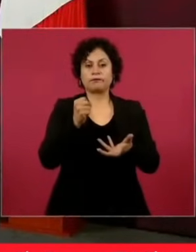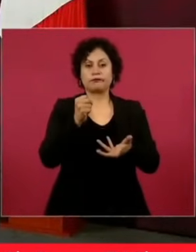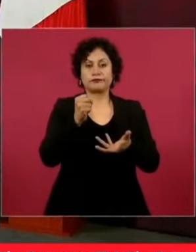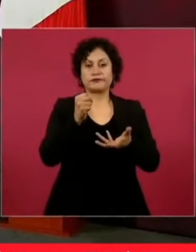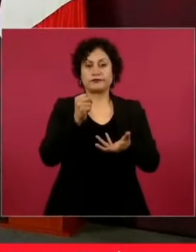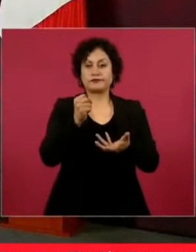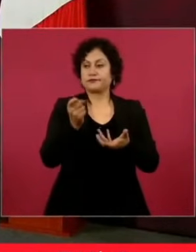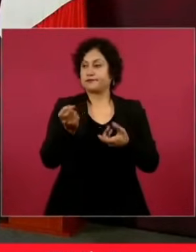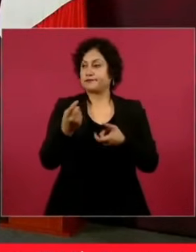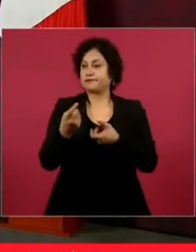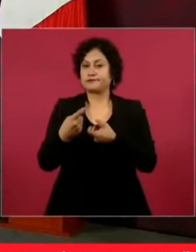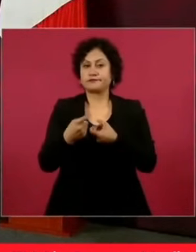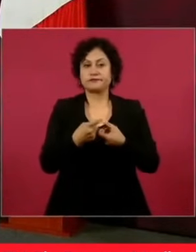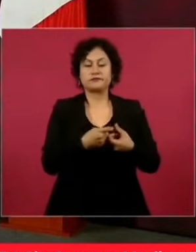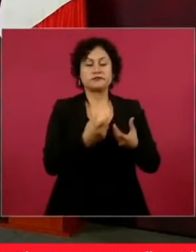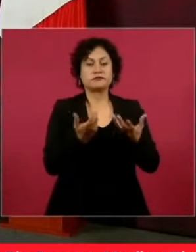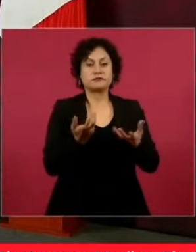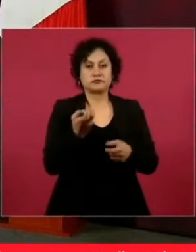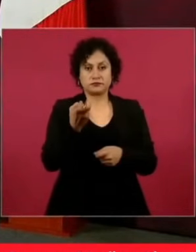Han ganado